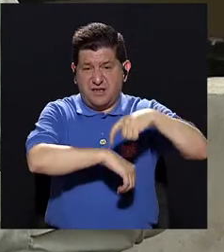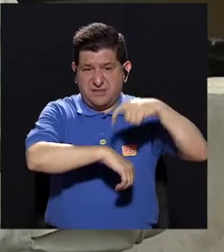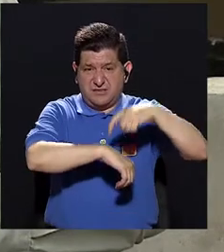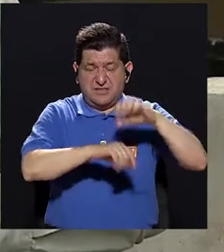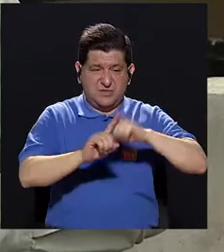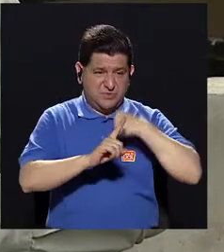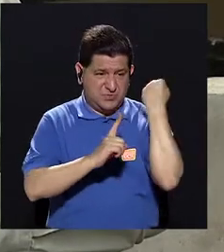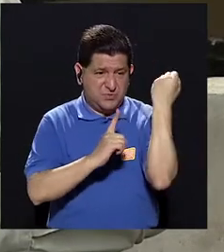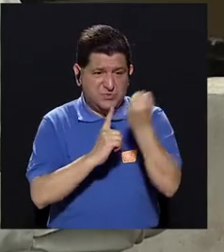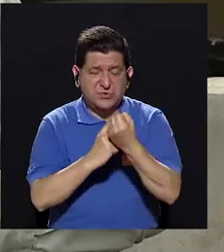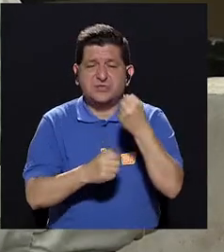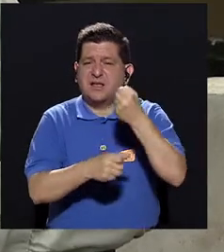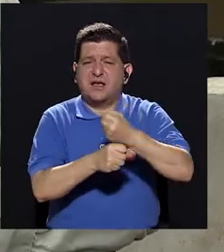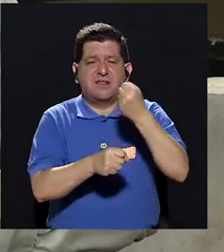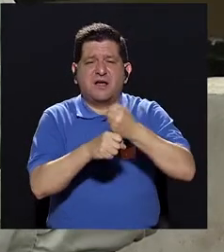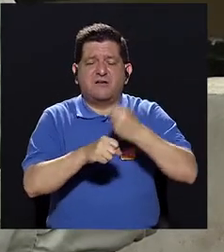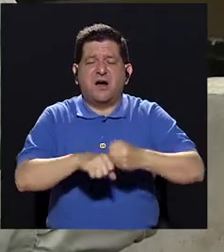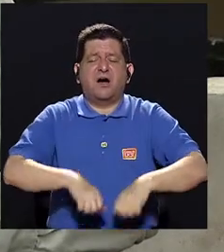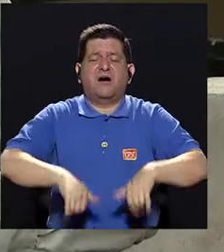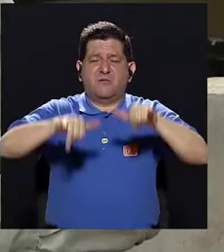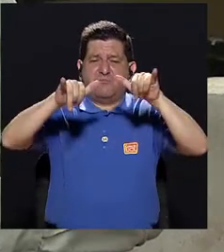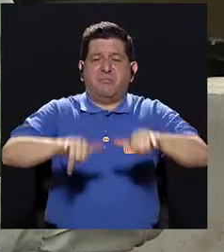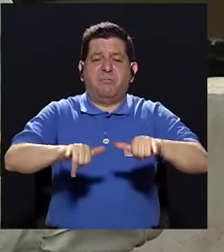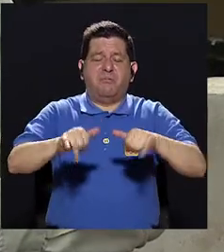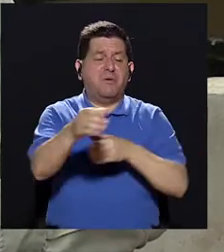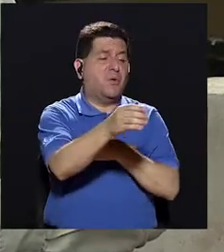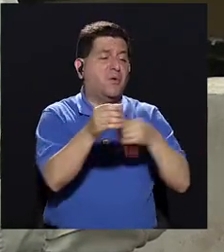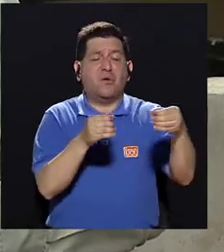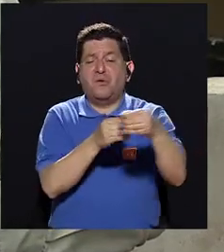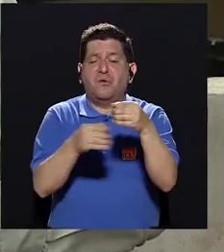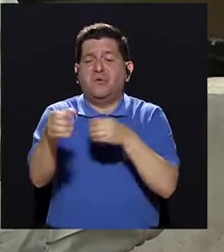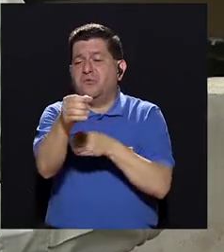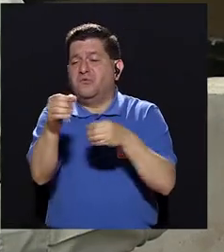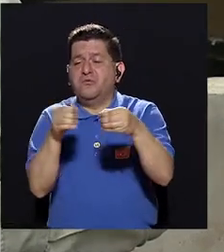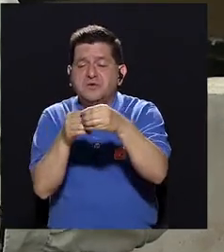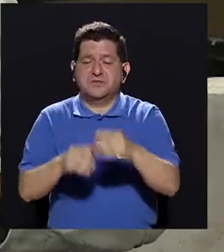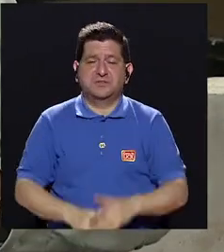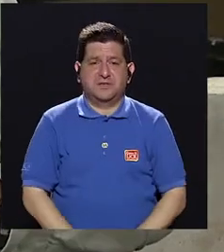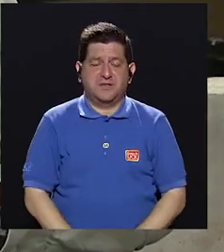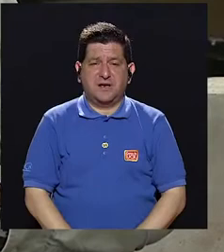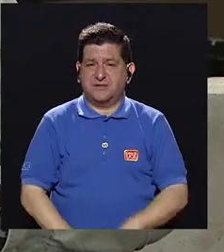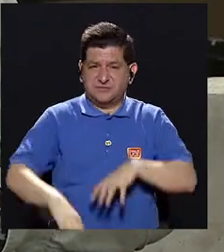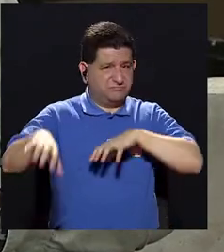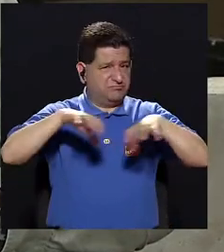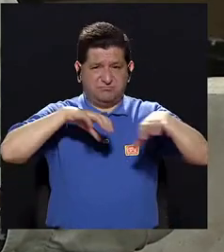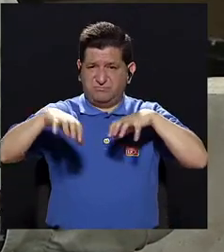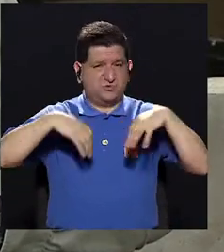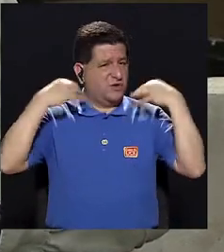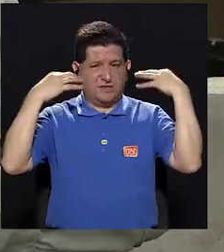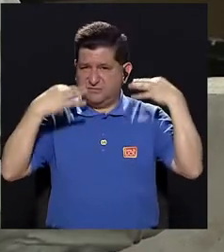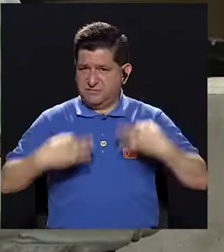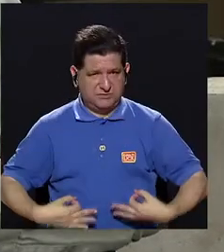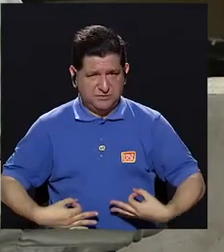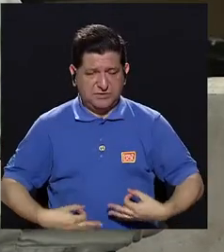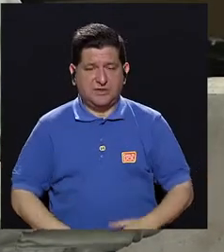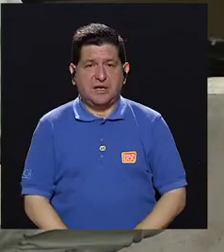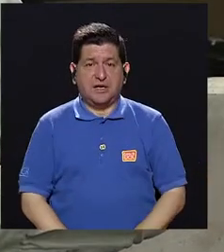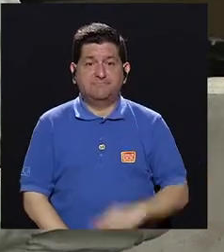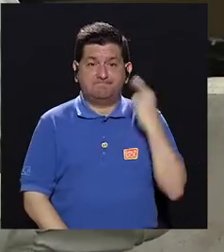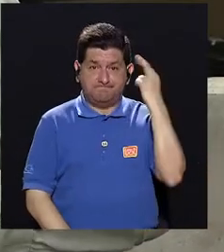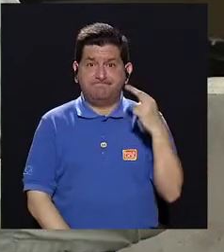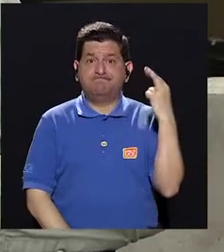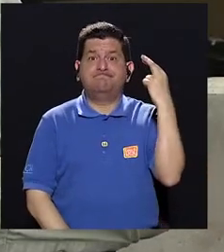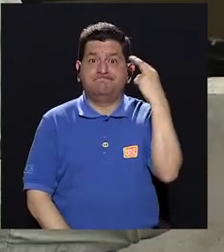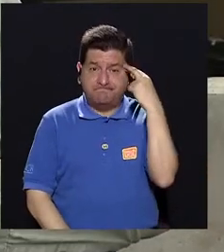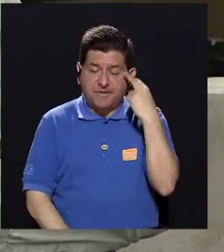como sociedad nuestro trabajo es muy sedentario, es muy de oficina, es muy de la inactividad física, y que esto